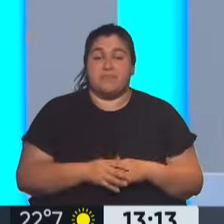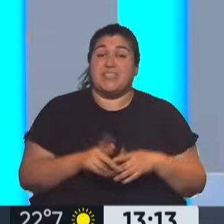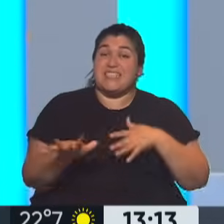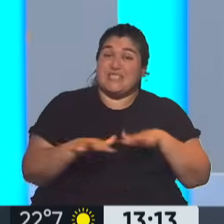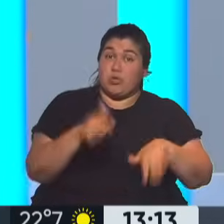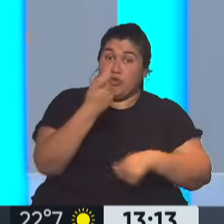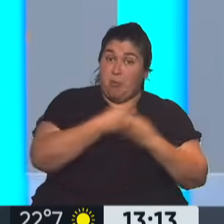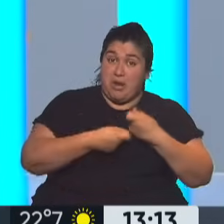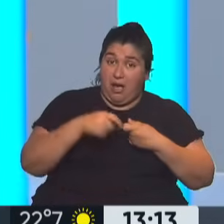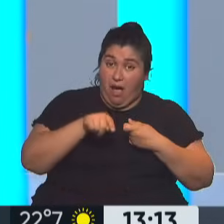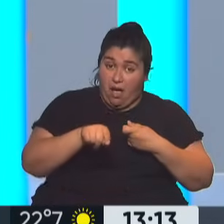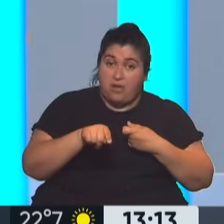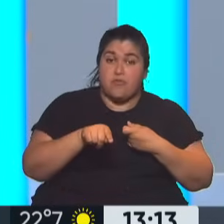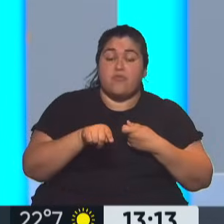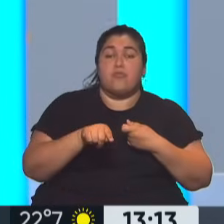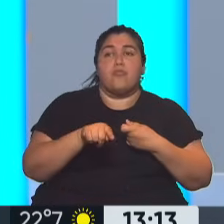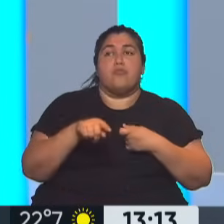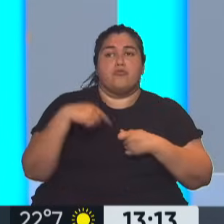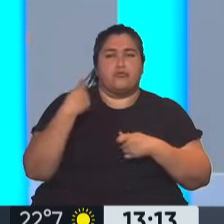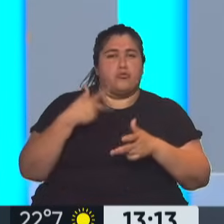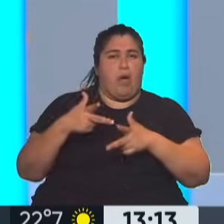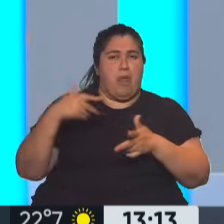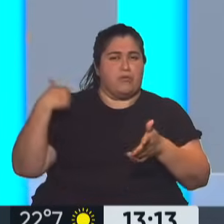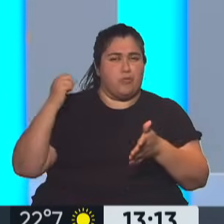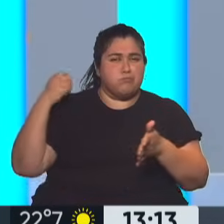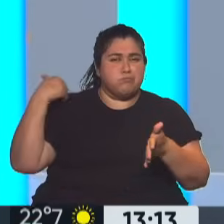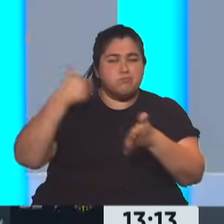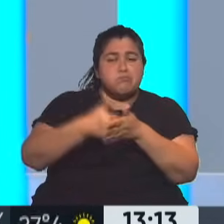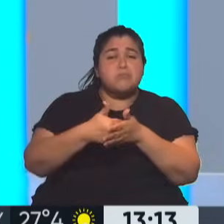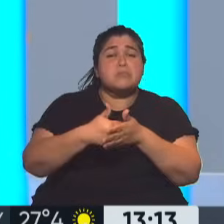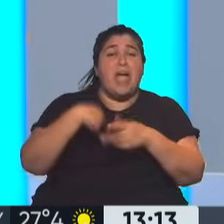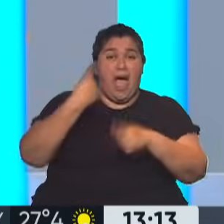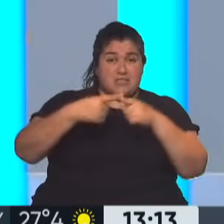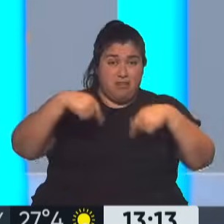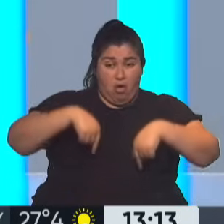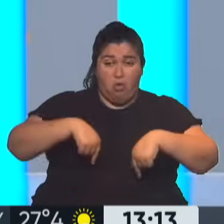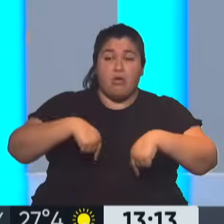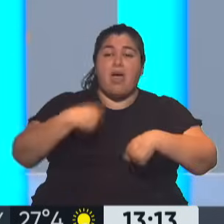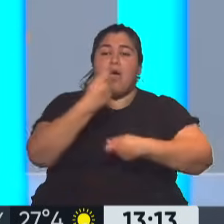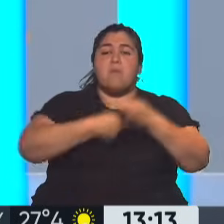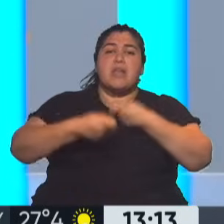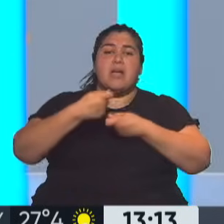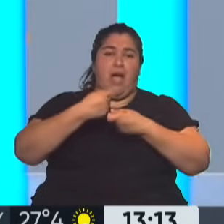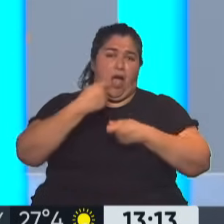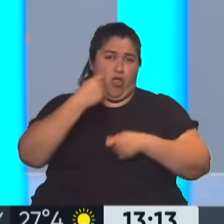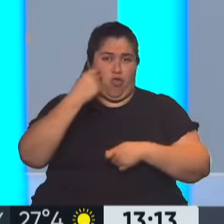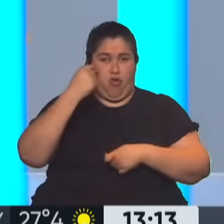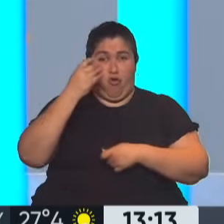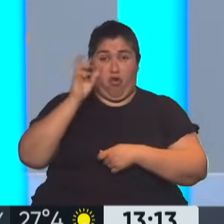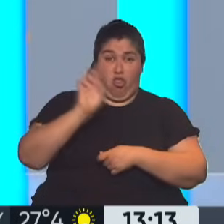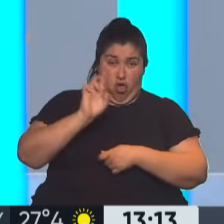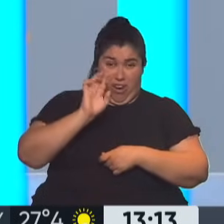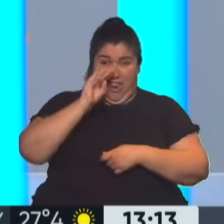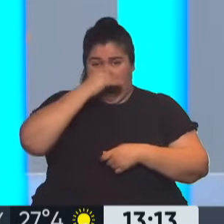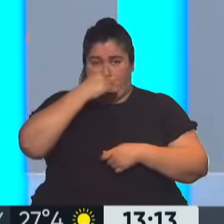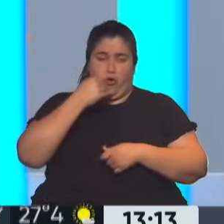mercados y y tiene mucho que ver con lo que te venimos contando Es que este tipo de operaciones lo que hizo es congeló todo lo que es el mercado Blue hoy otra vez no está operando se está dando un